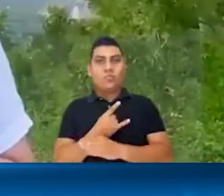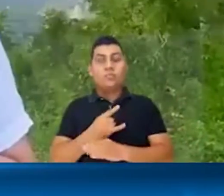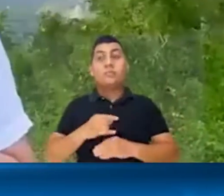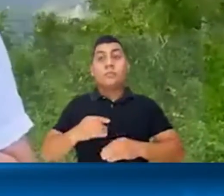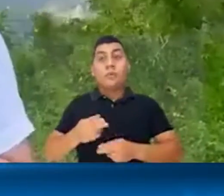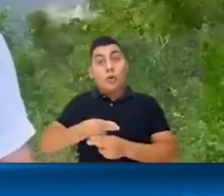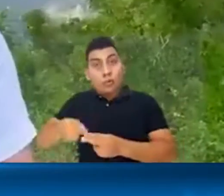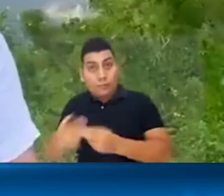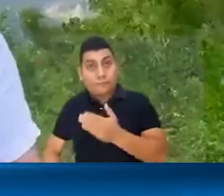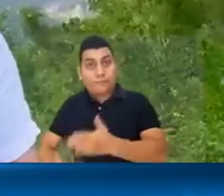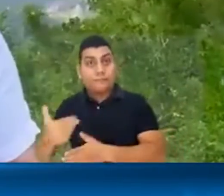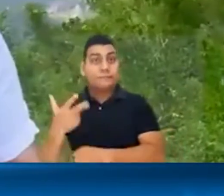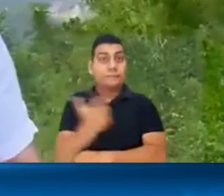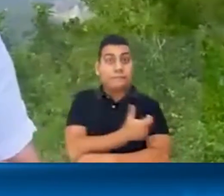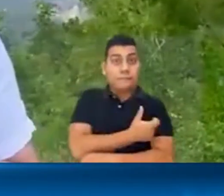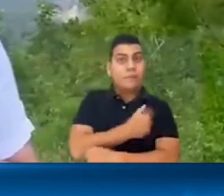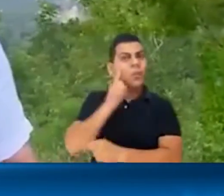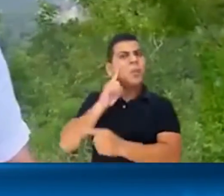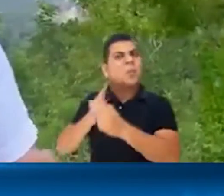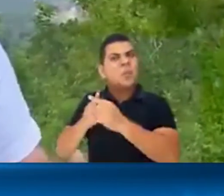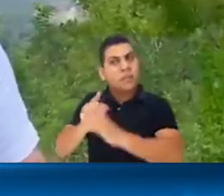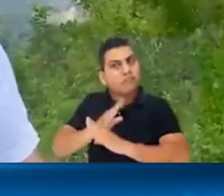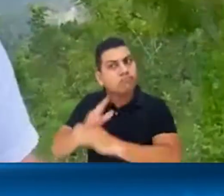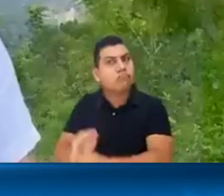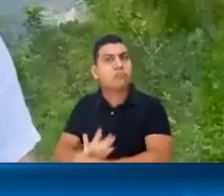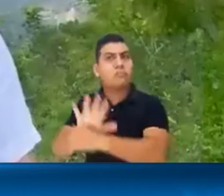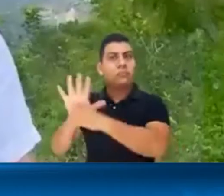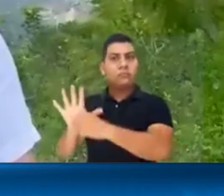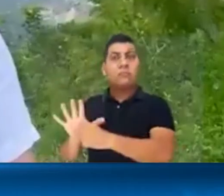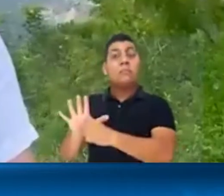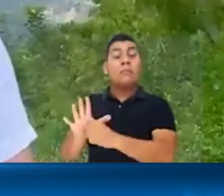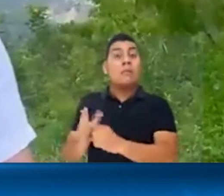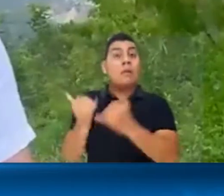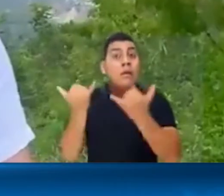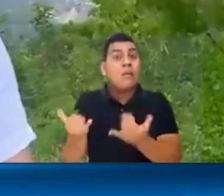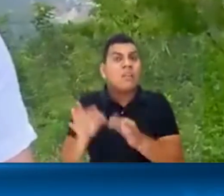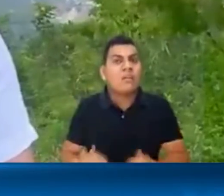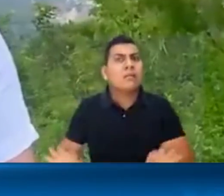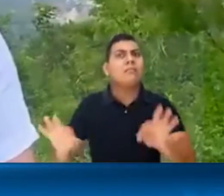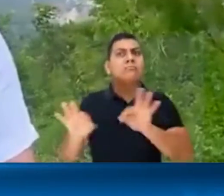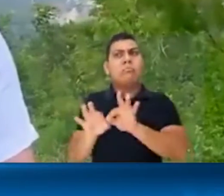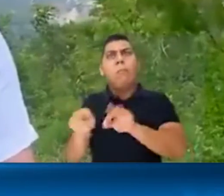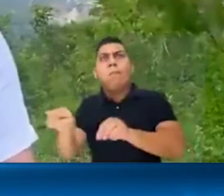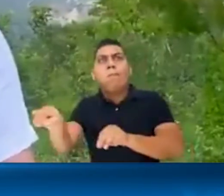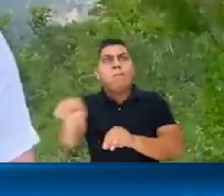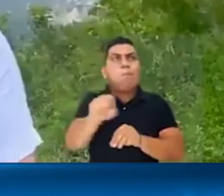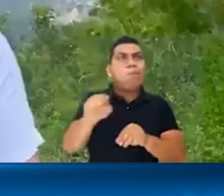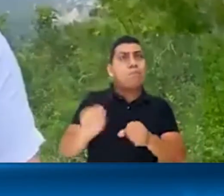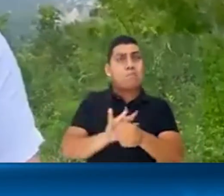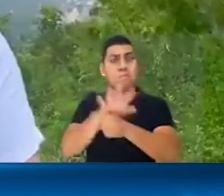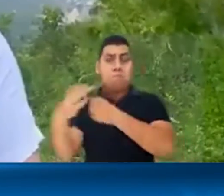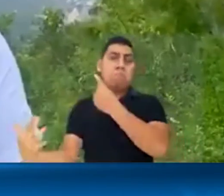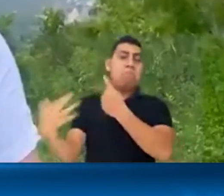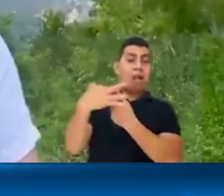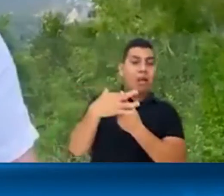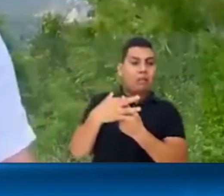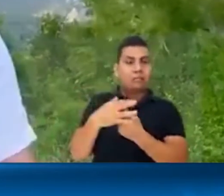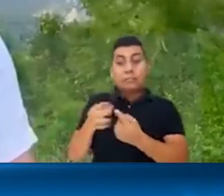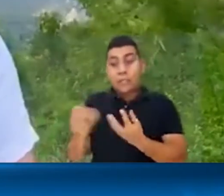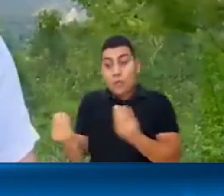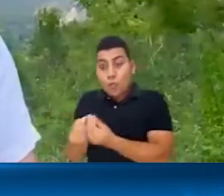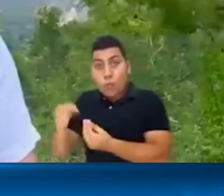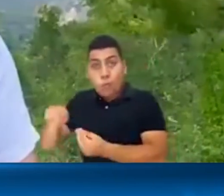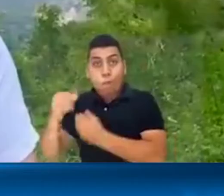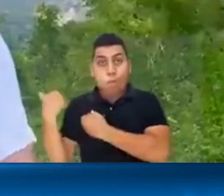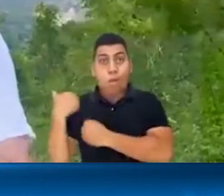si bien inicia la vacunación para poder inmunizar nos aún el capitán da por ahí con